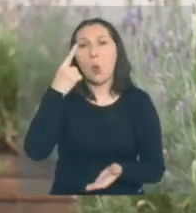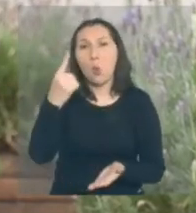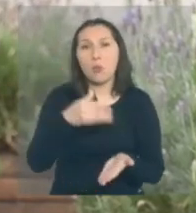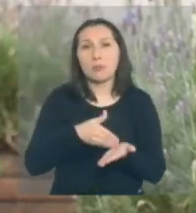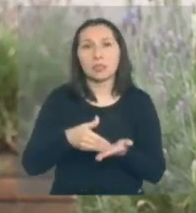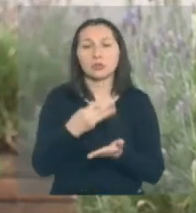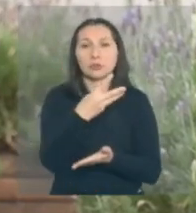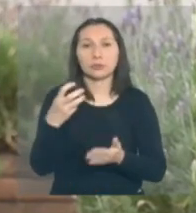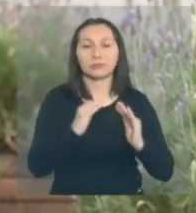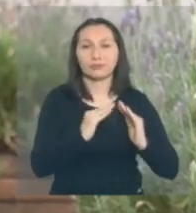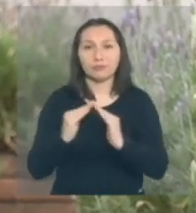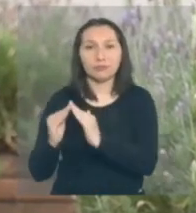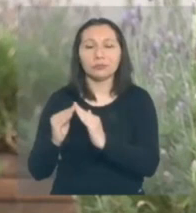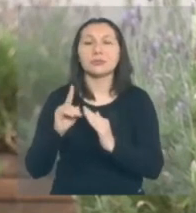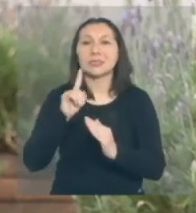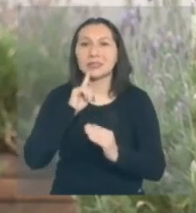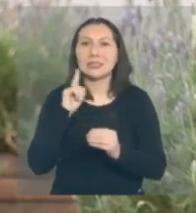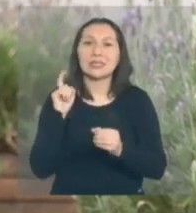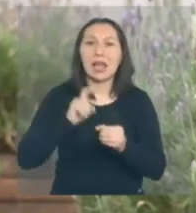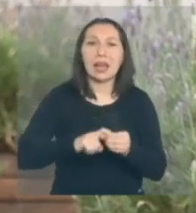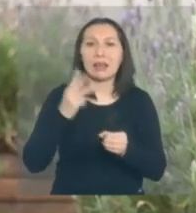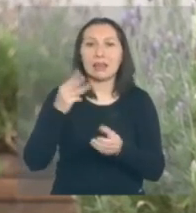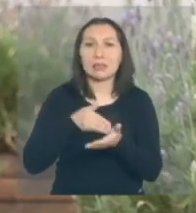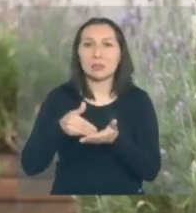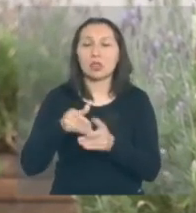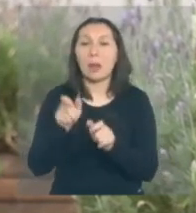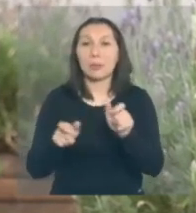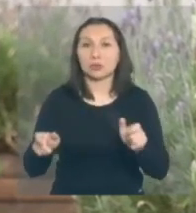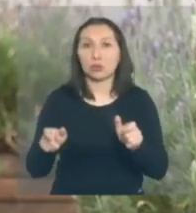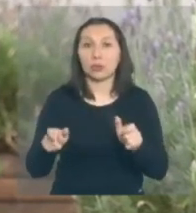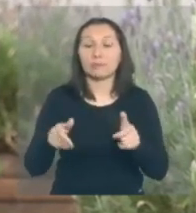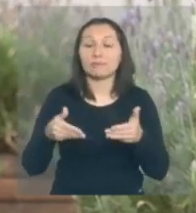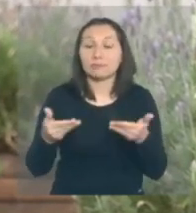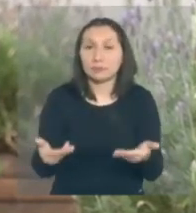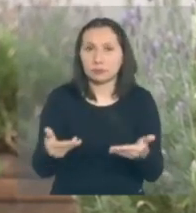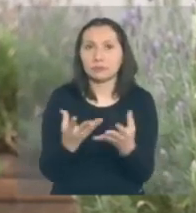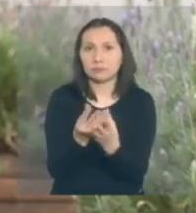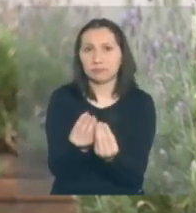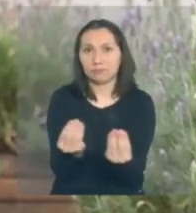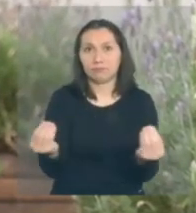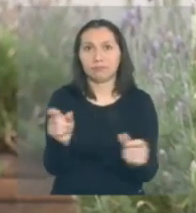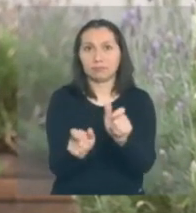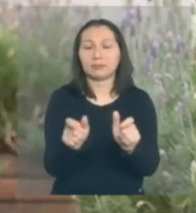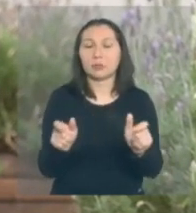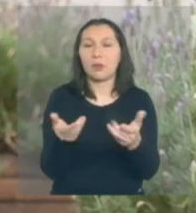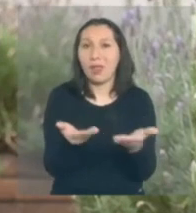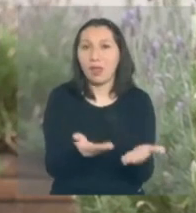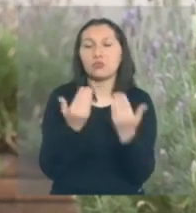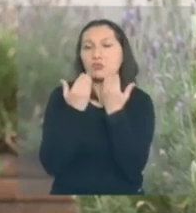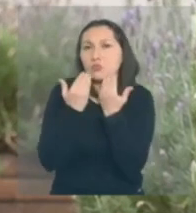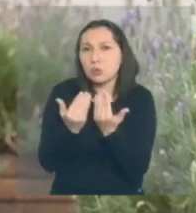1.300.000 hogares con cargas de más de 3 millones de personas. Por lo tanto, es un universo importante y que va a